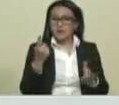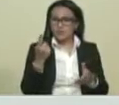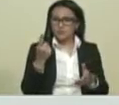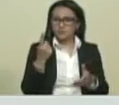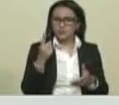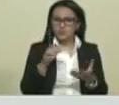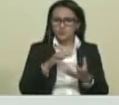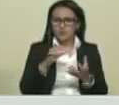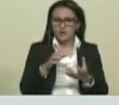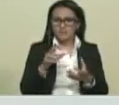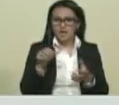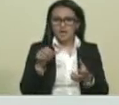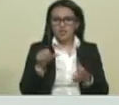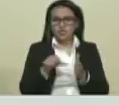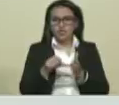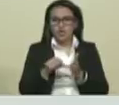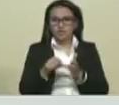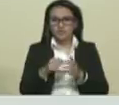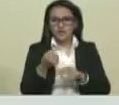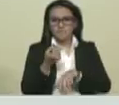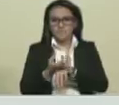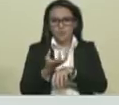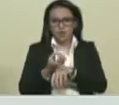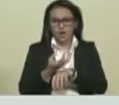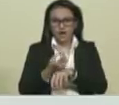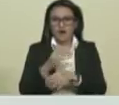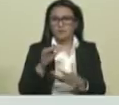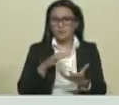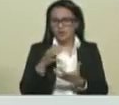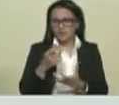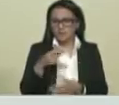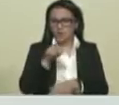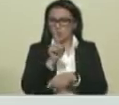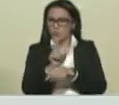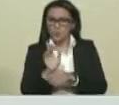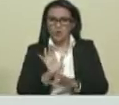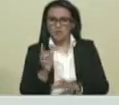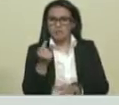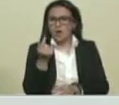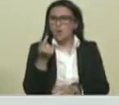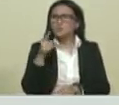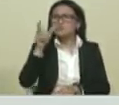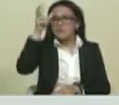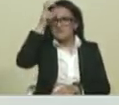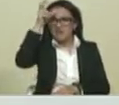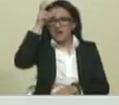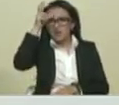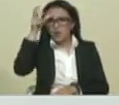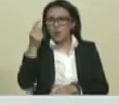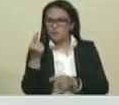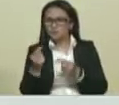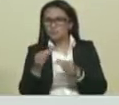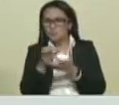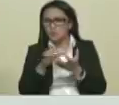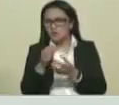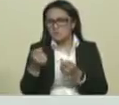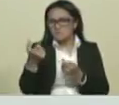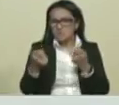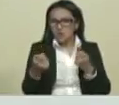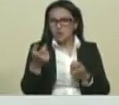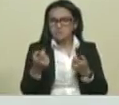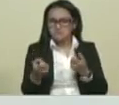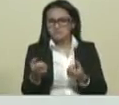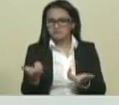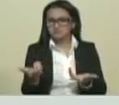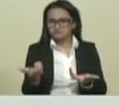en Caicara, en Monagas, tuvimos una mesa solamente en Falcón, que tuvimos una dificultad, y por